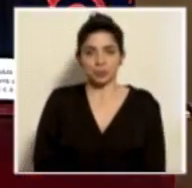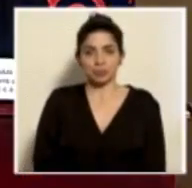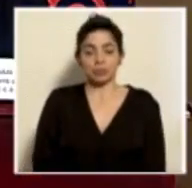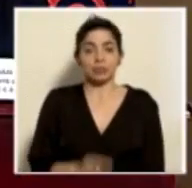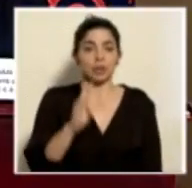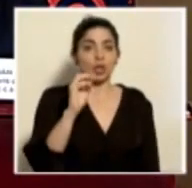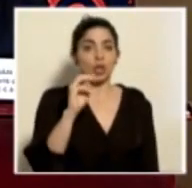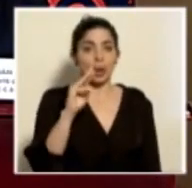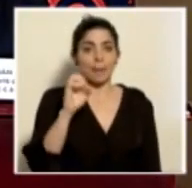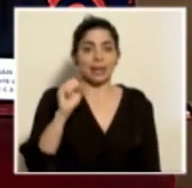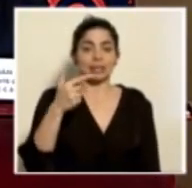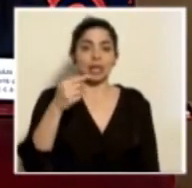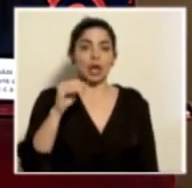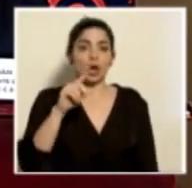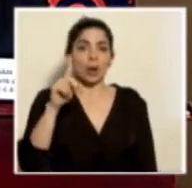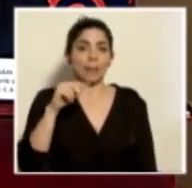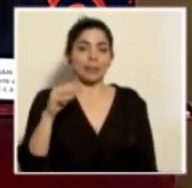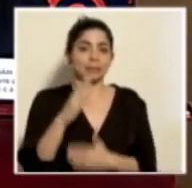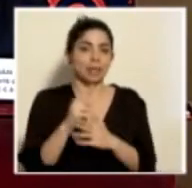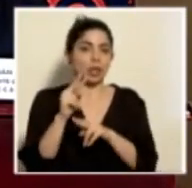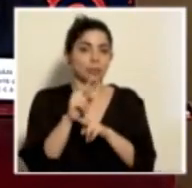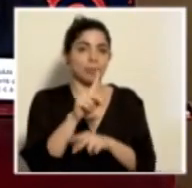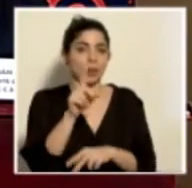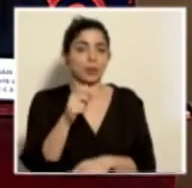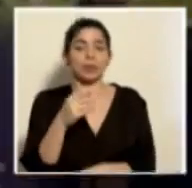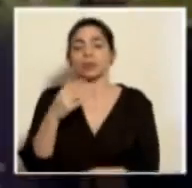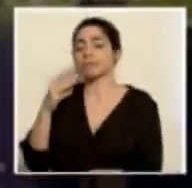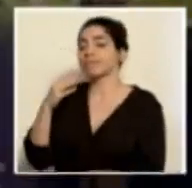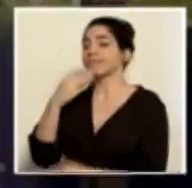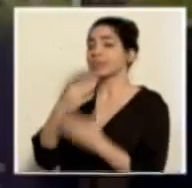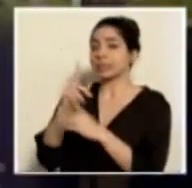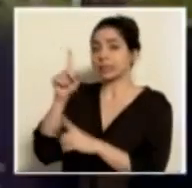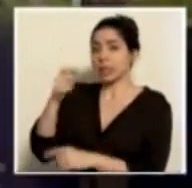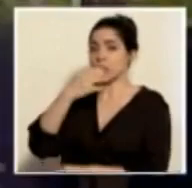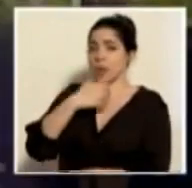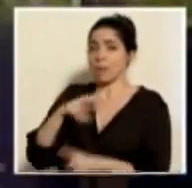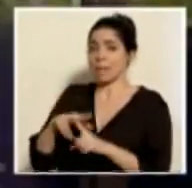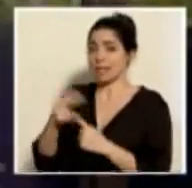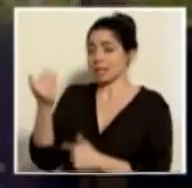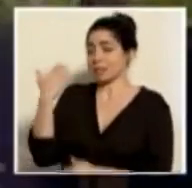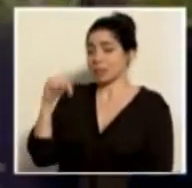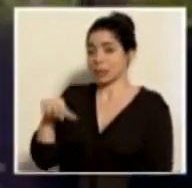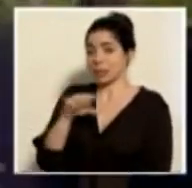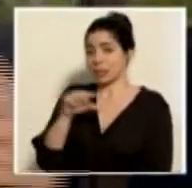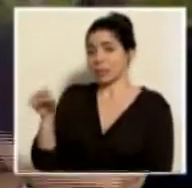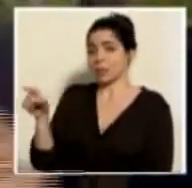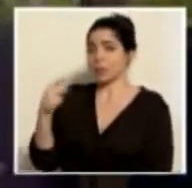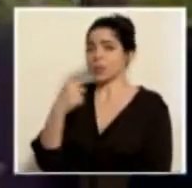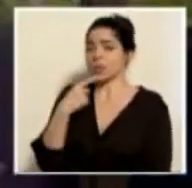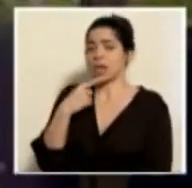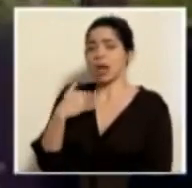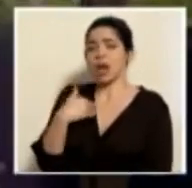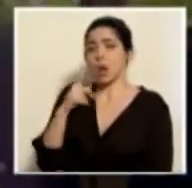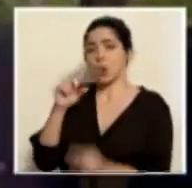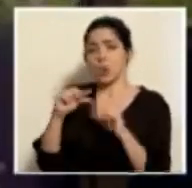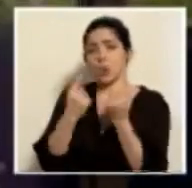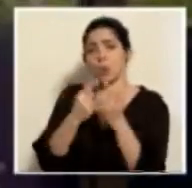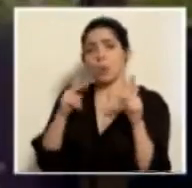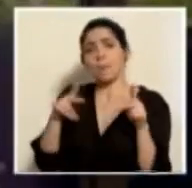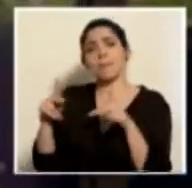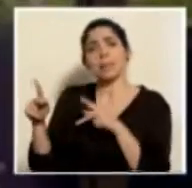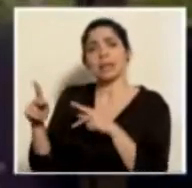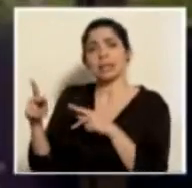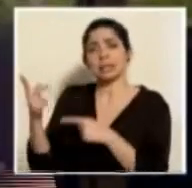Tomás Gómez, del Observador, su consulta, por favor. Gracias. Puntualmente, don Román, usted a inicios de semana decía que había un grupo de personas que habían